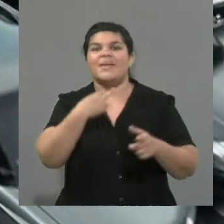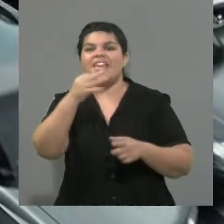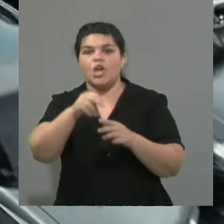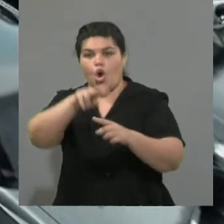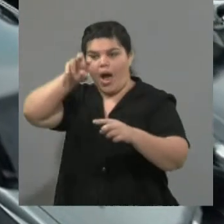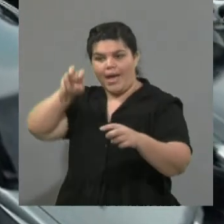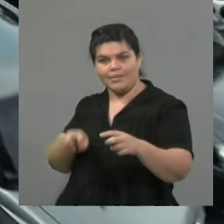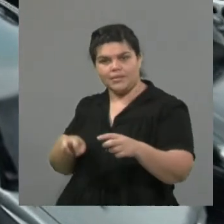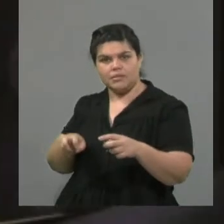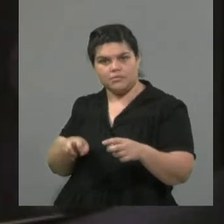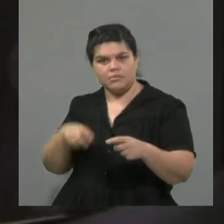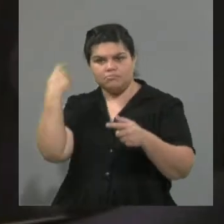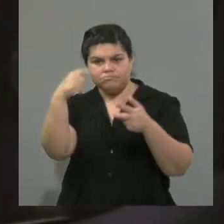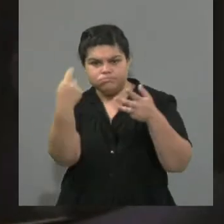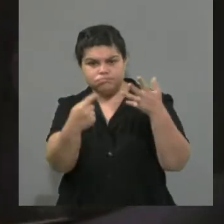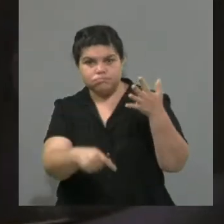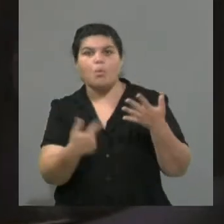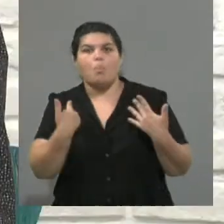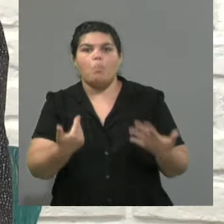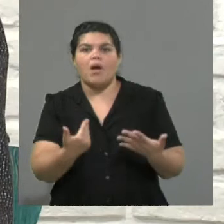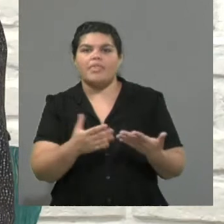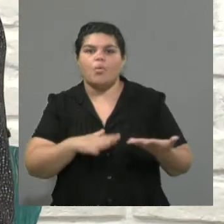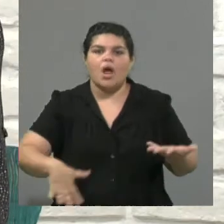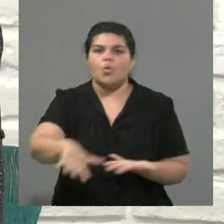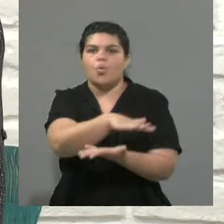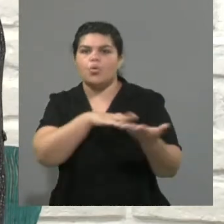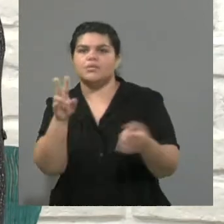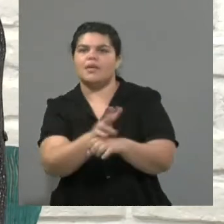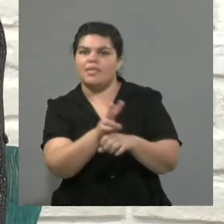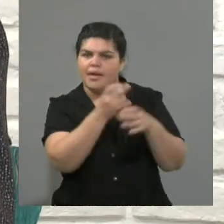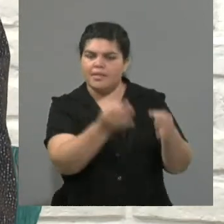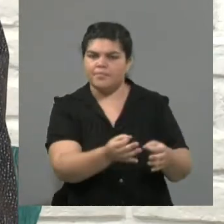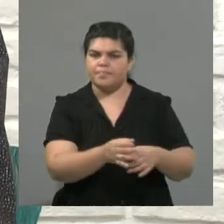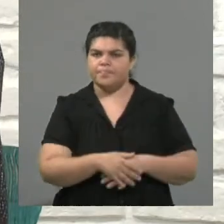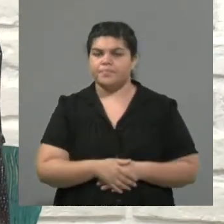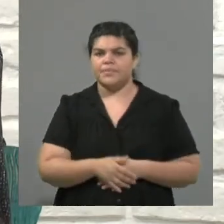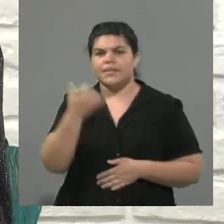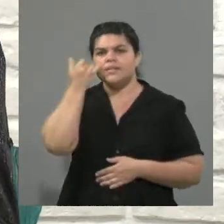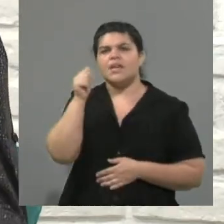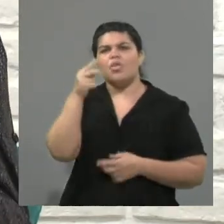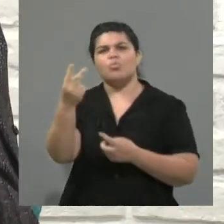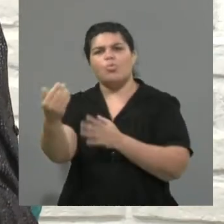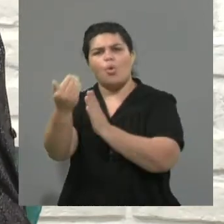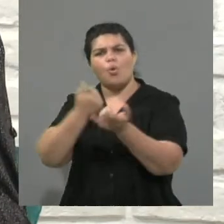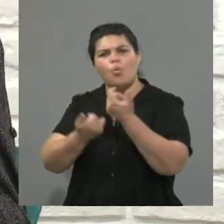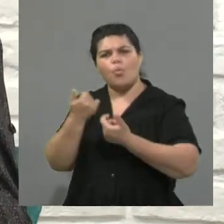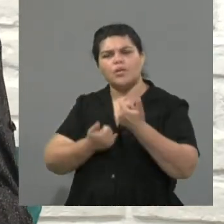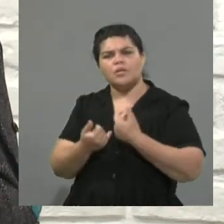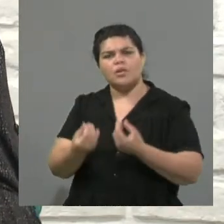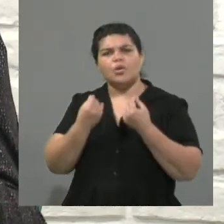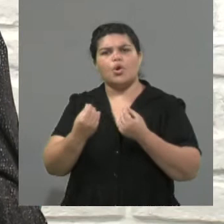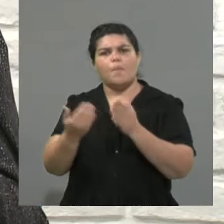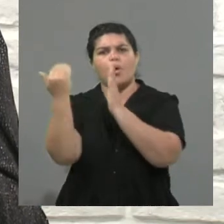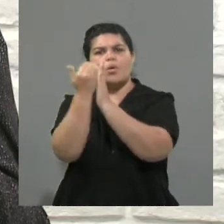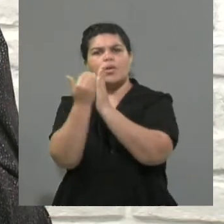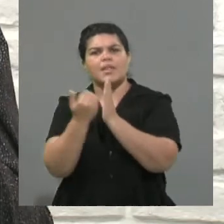atrás, etc. Carlos, ya lo dijo 2 veces durante la entrevista. ¿Cuáles son esas normativas técnicas que le faltan a